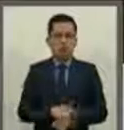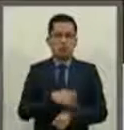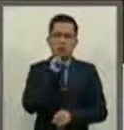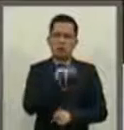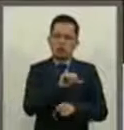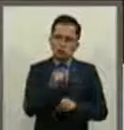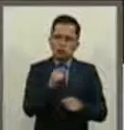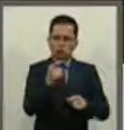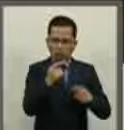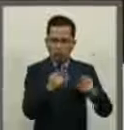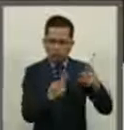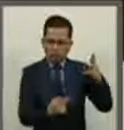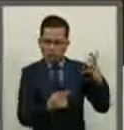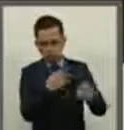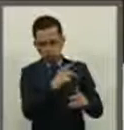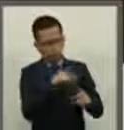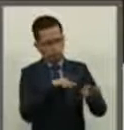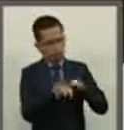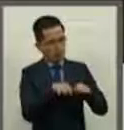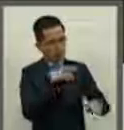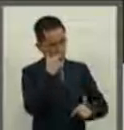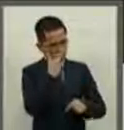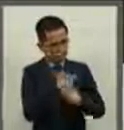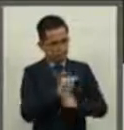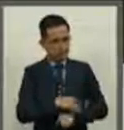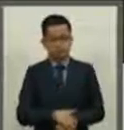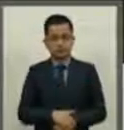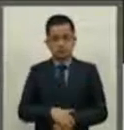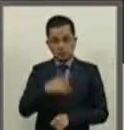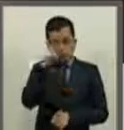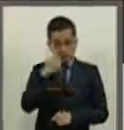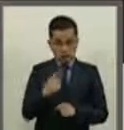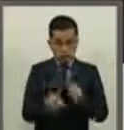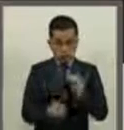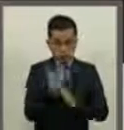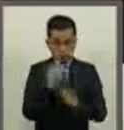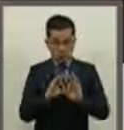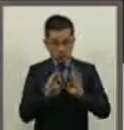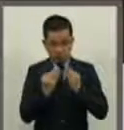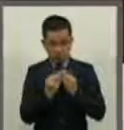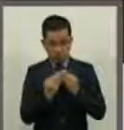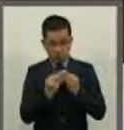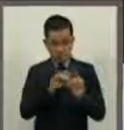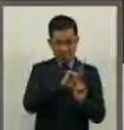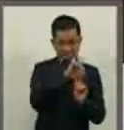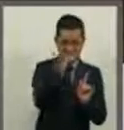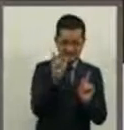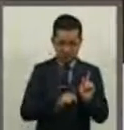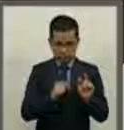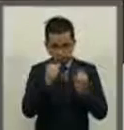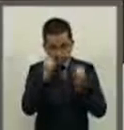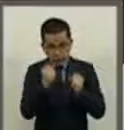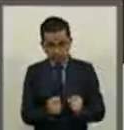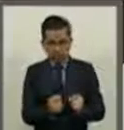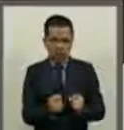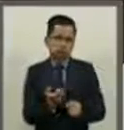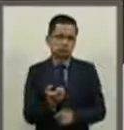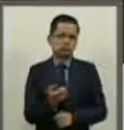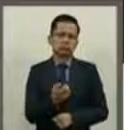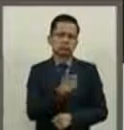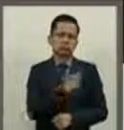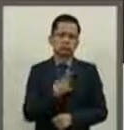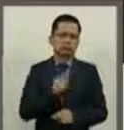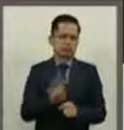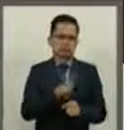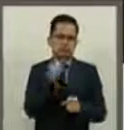otras funciones, porque para establecer un nuevo esquema de seguridad ciudadana a nivel nacional es primordial